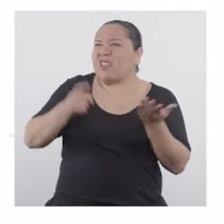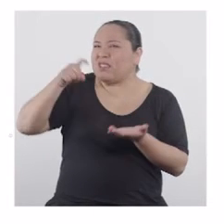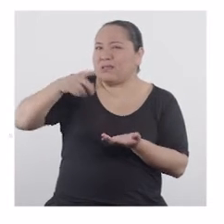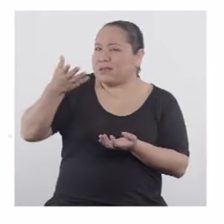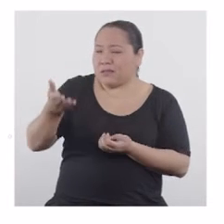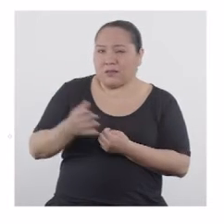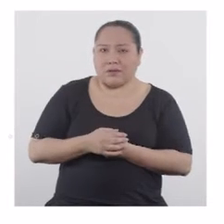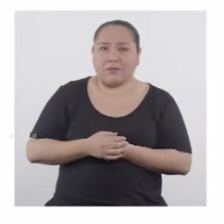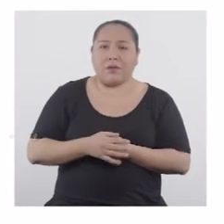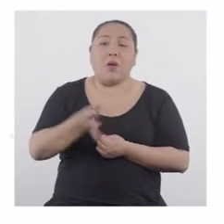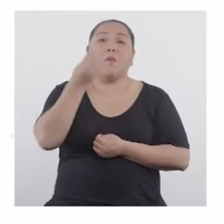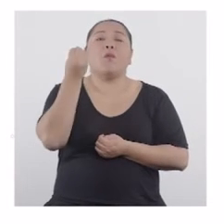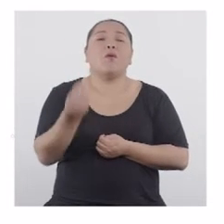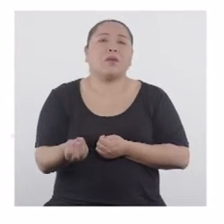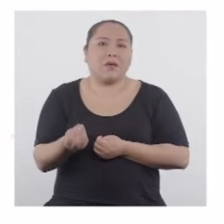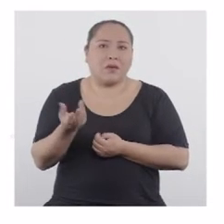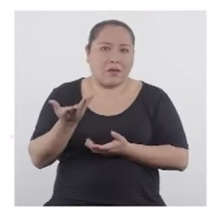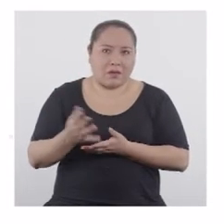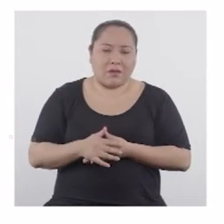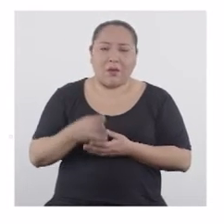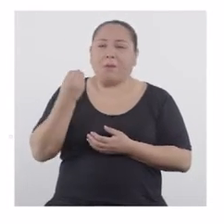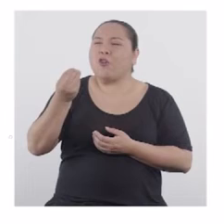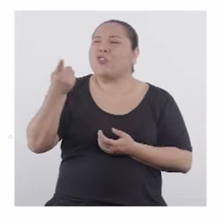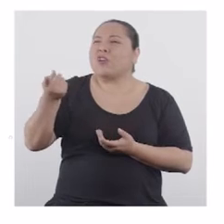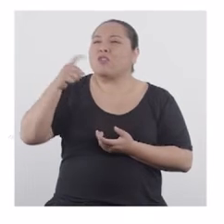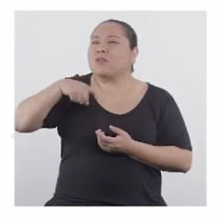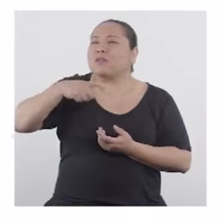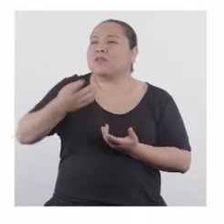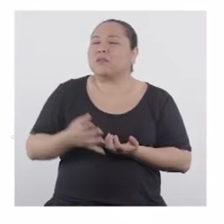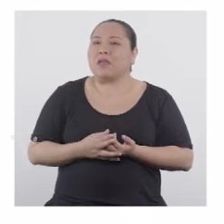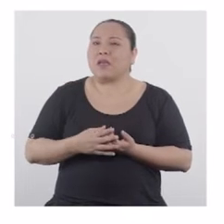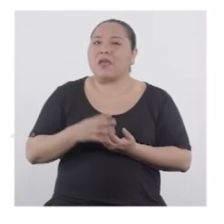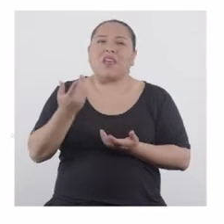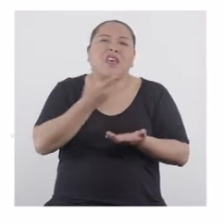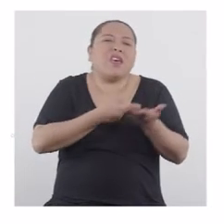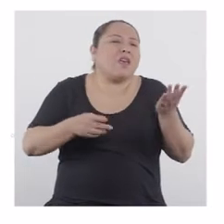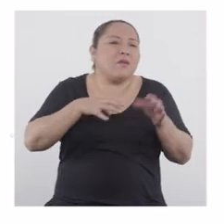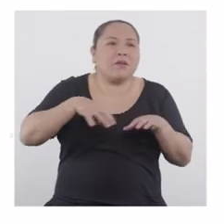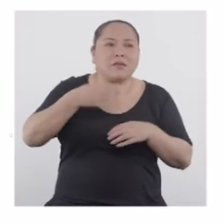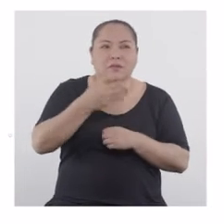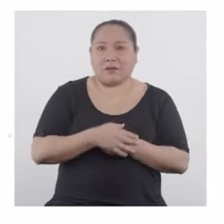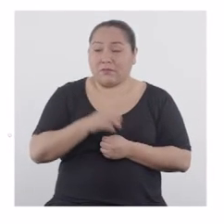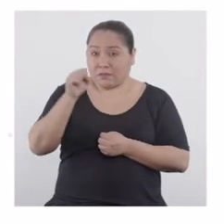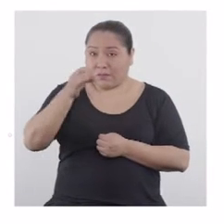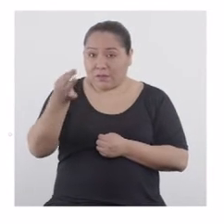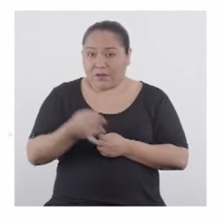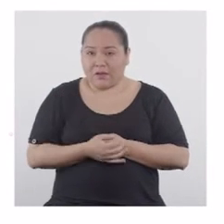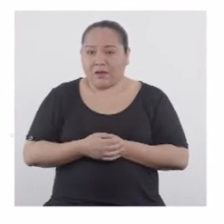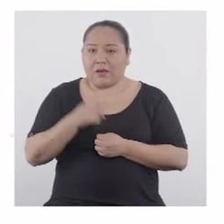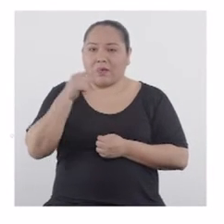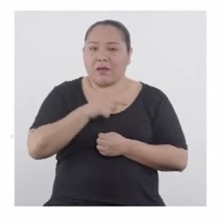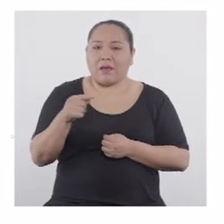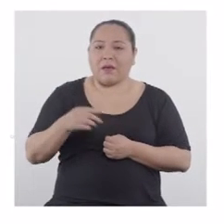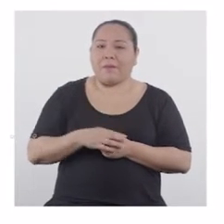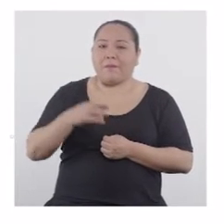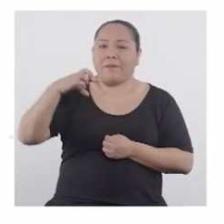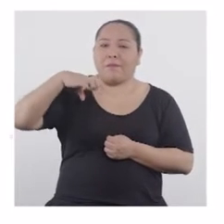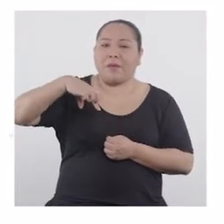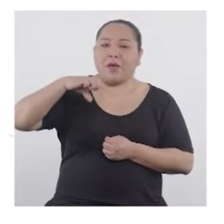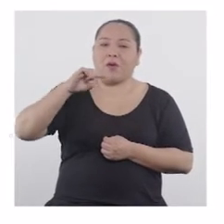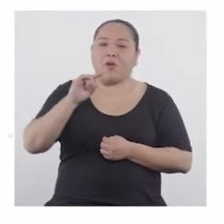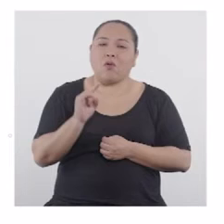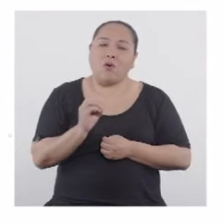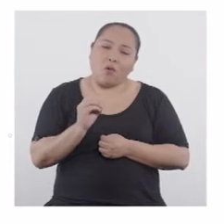¿qué requieren? ¿Por qué? ¿Qué es por qué lo requieren? ¿Y para qué? ¿No? Y según el POV,